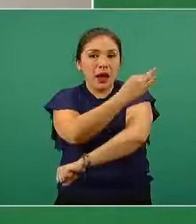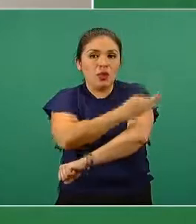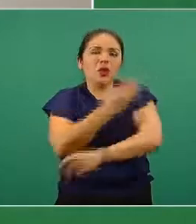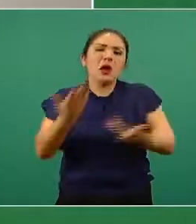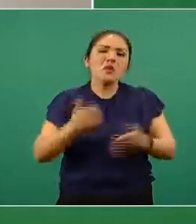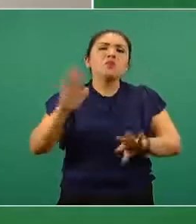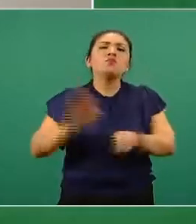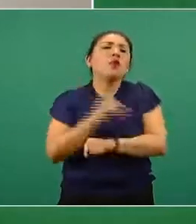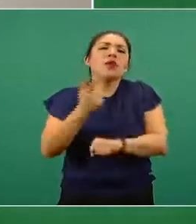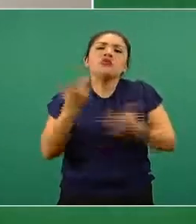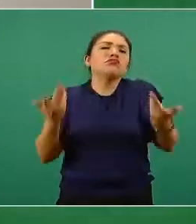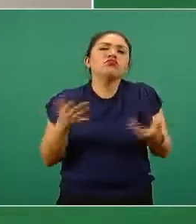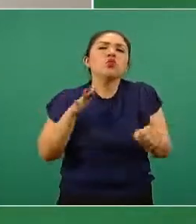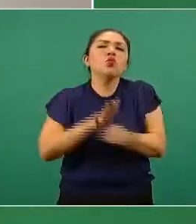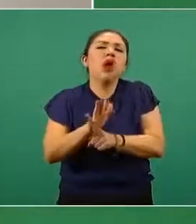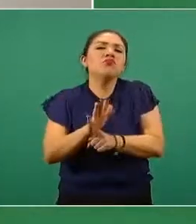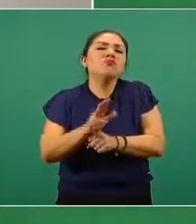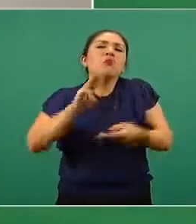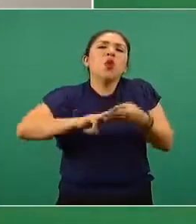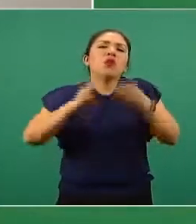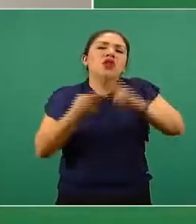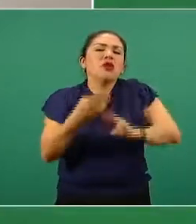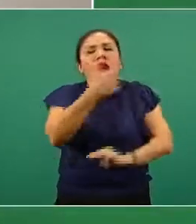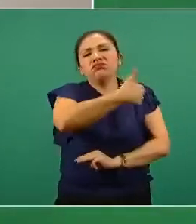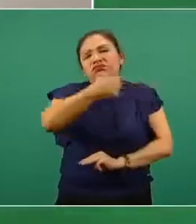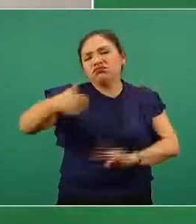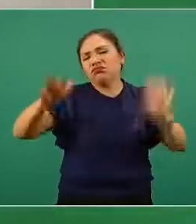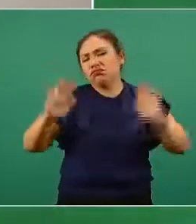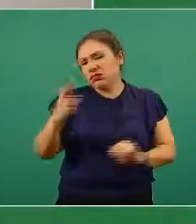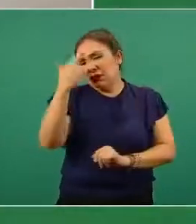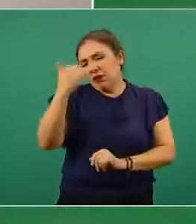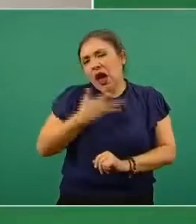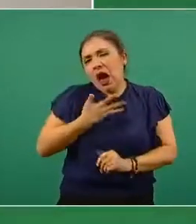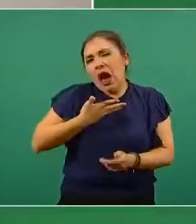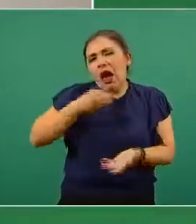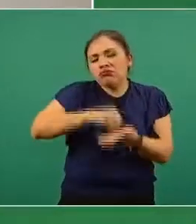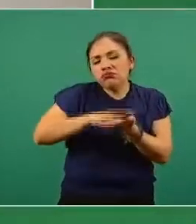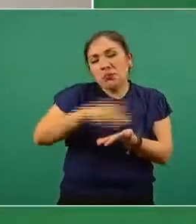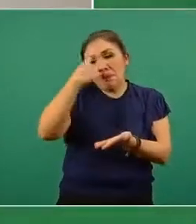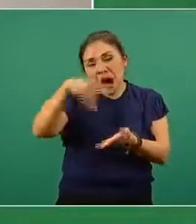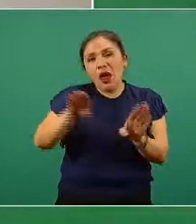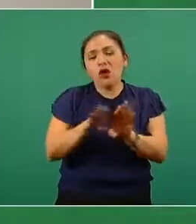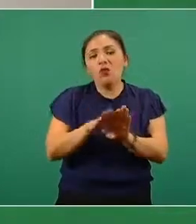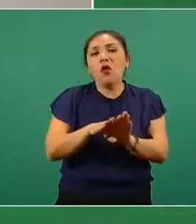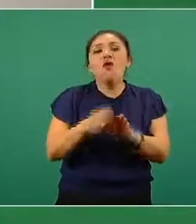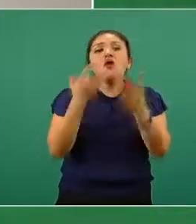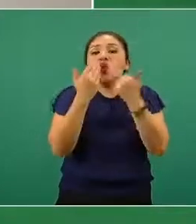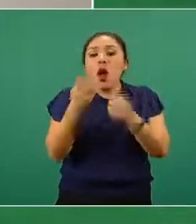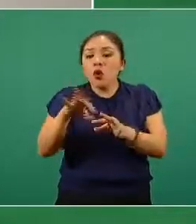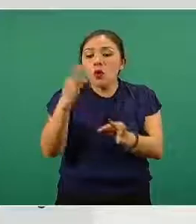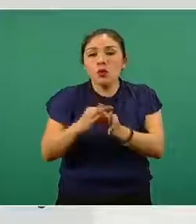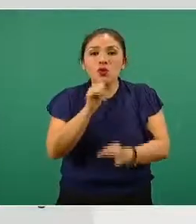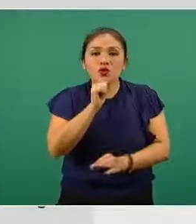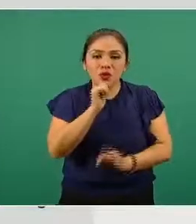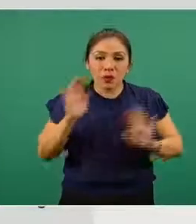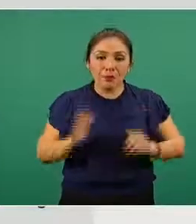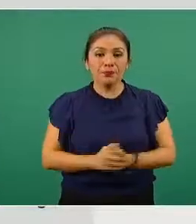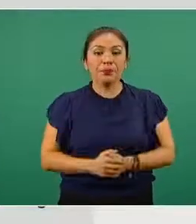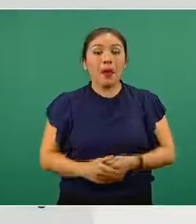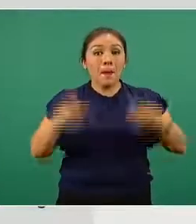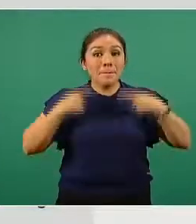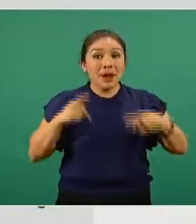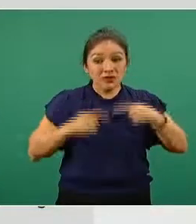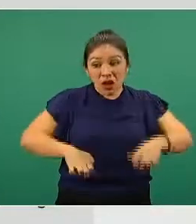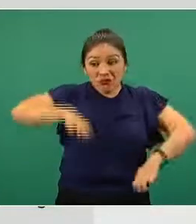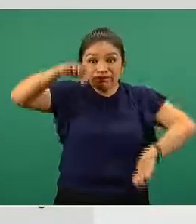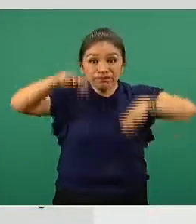por cualquiera de las razones que pudieran tener para no tener este esquema completo. Sobre personas